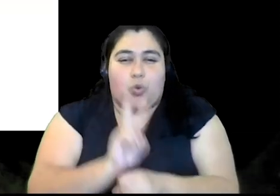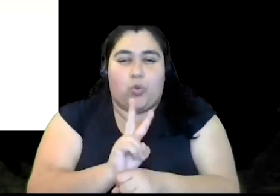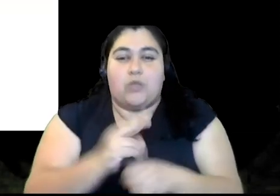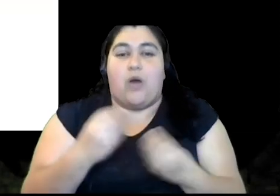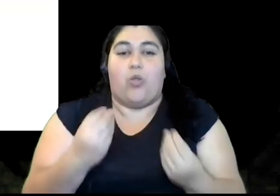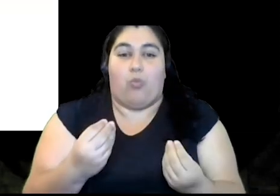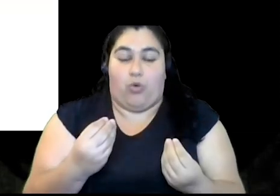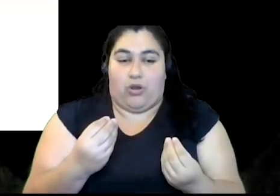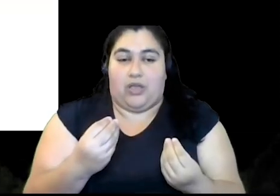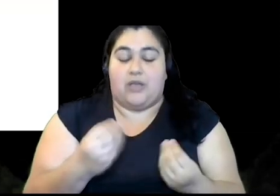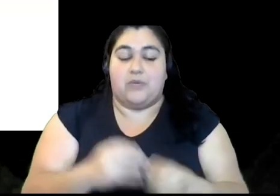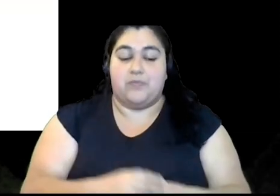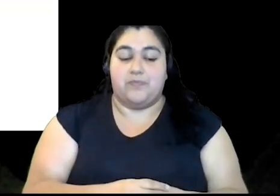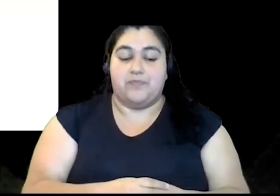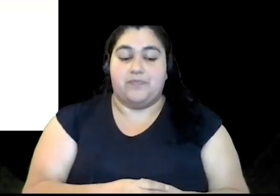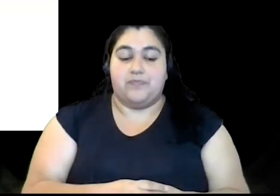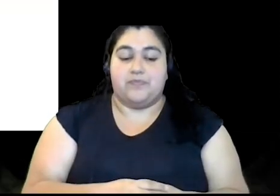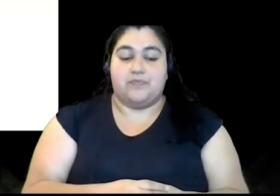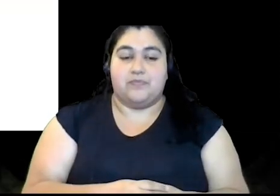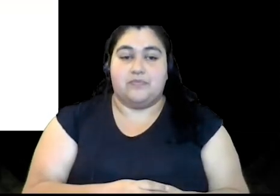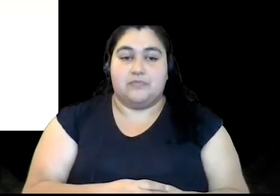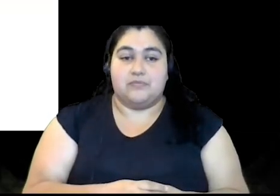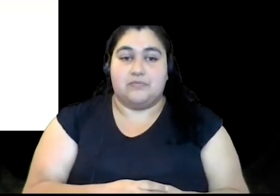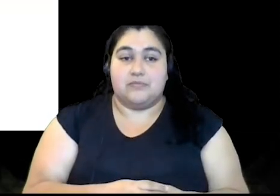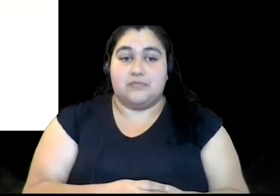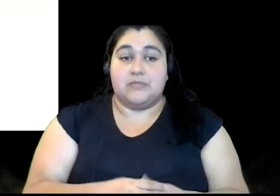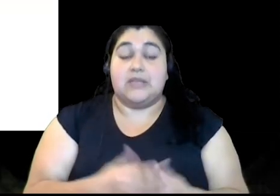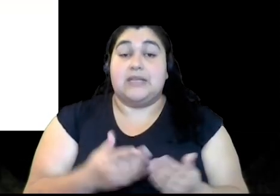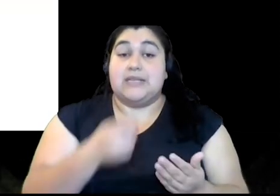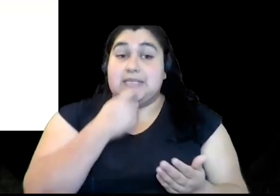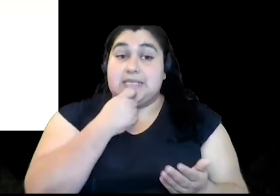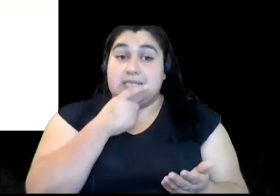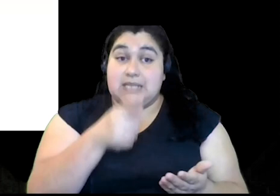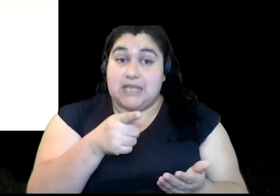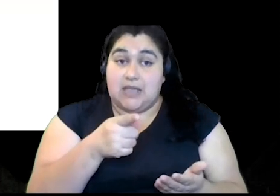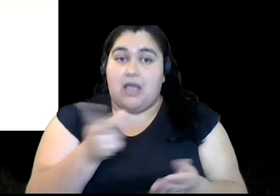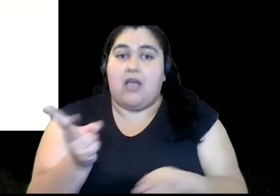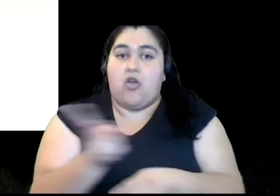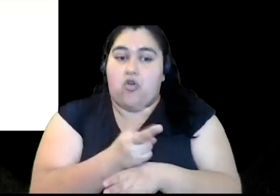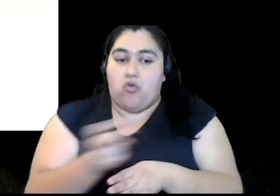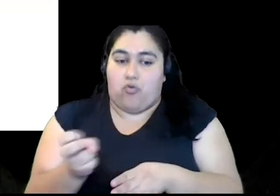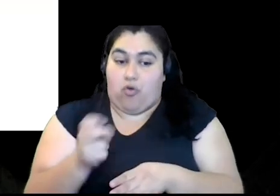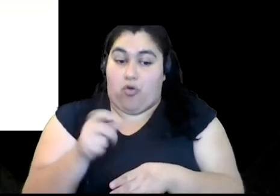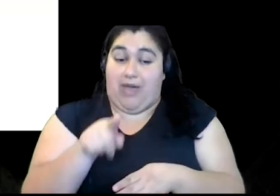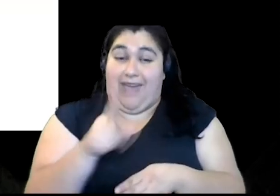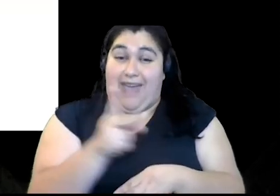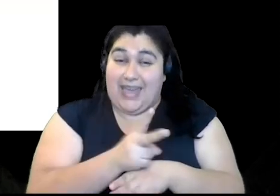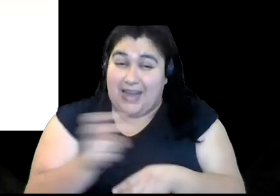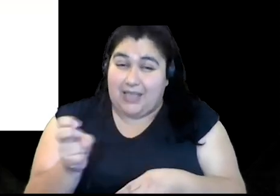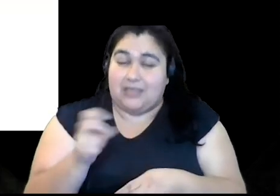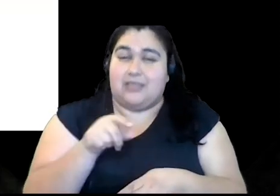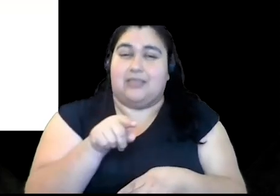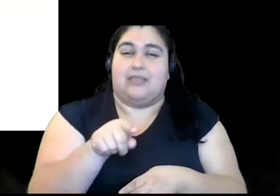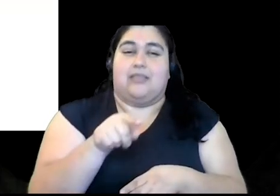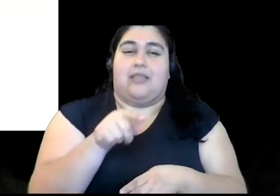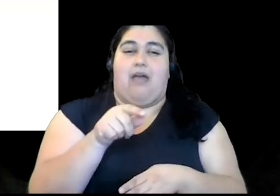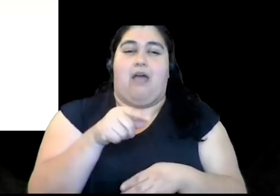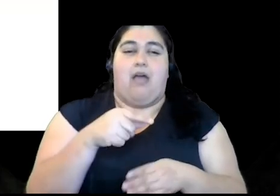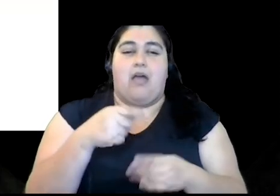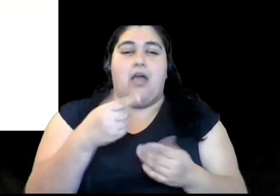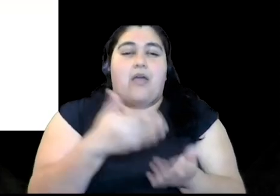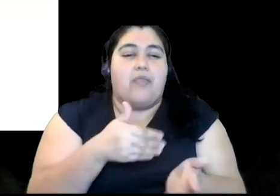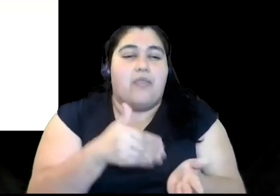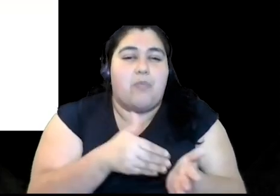¿Por qué? Porque si esta renta, tanto títulos públicos,